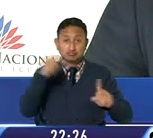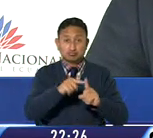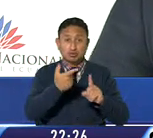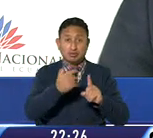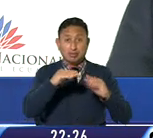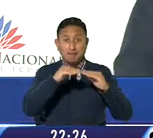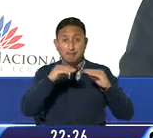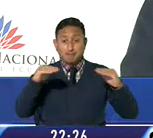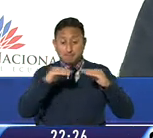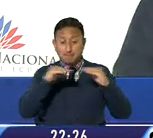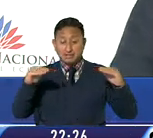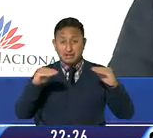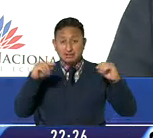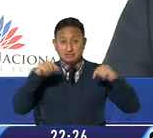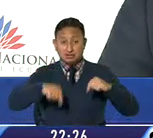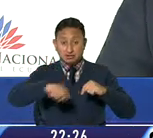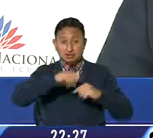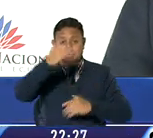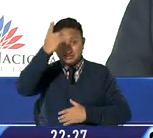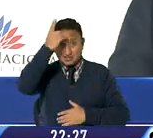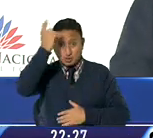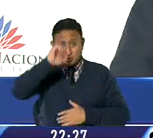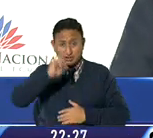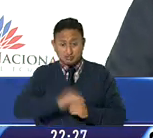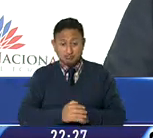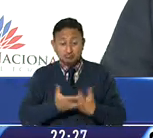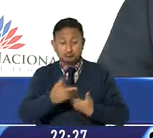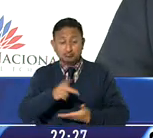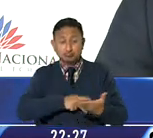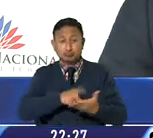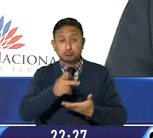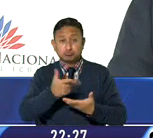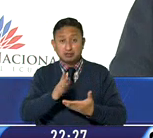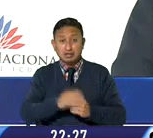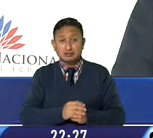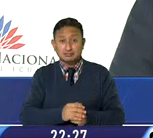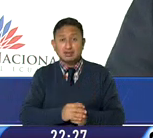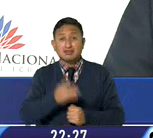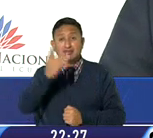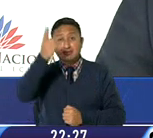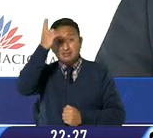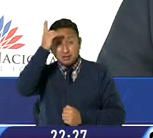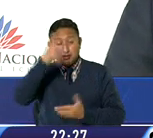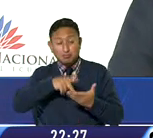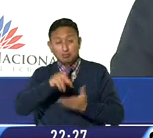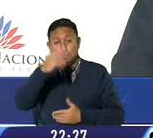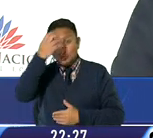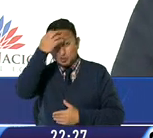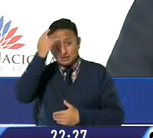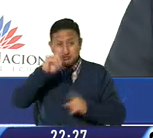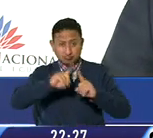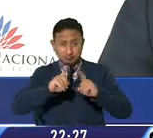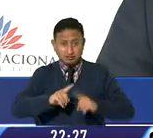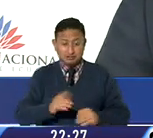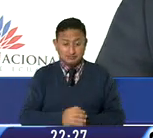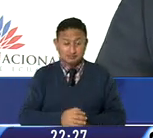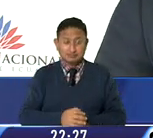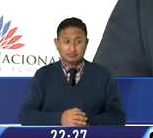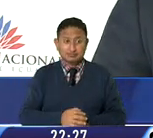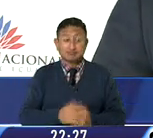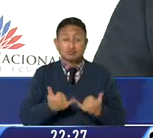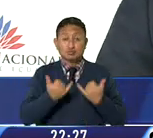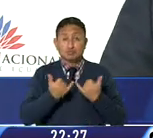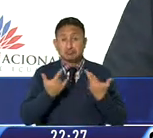La clase media que está endeudada, que tiene que pagar sus hipotecas, el tema de educación, etcétera. Y nosotros hemos